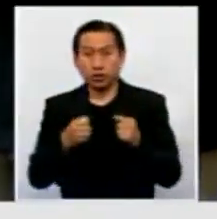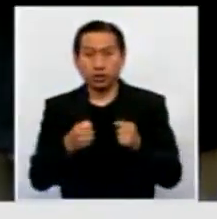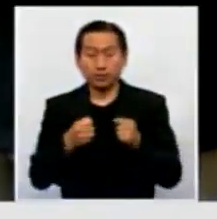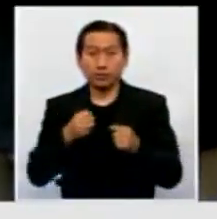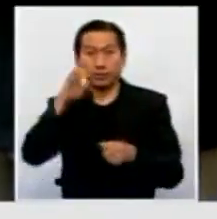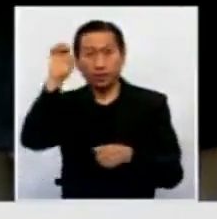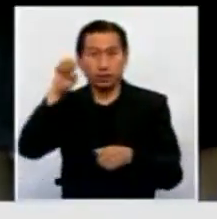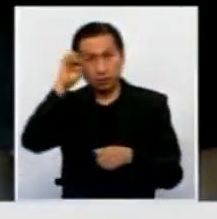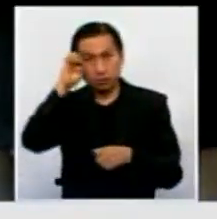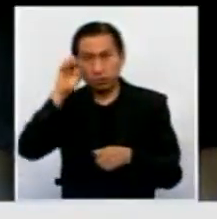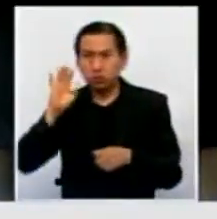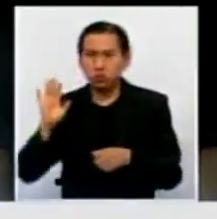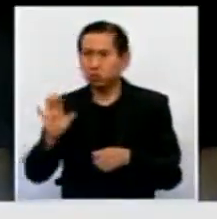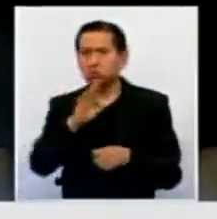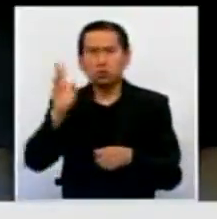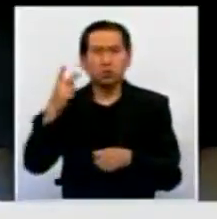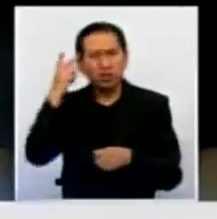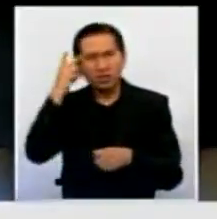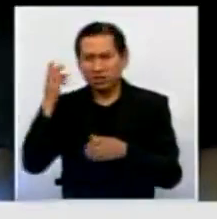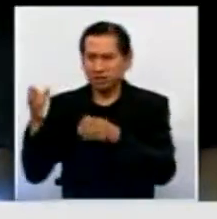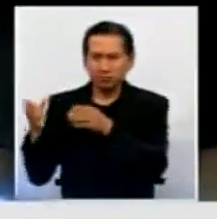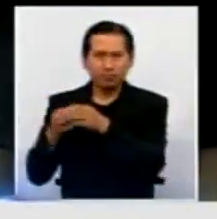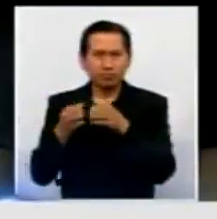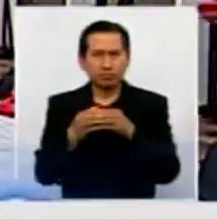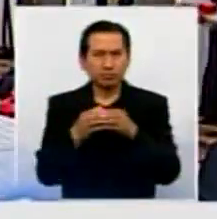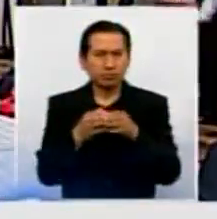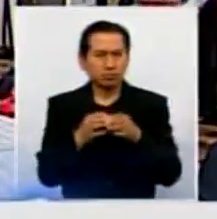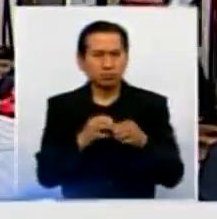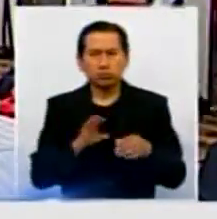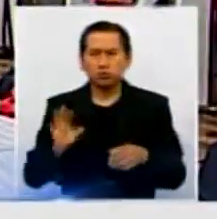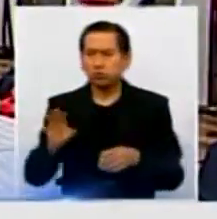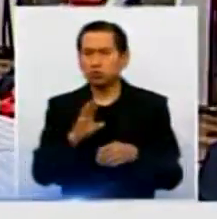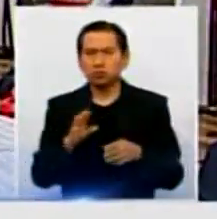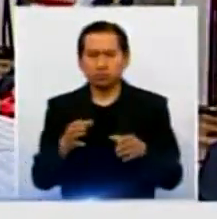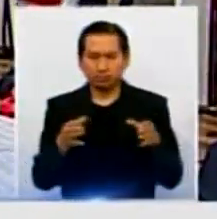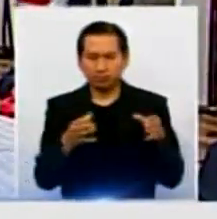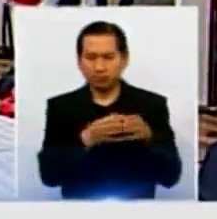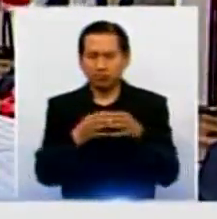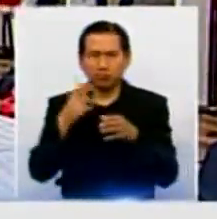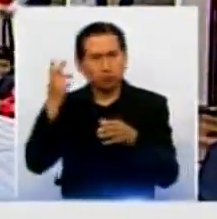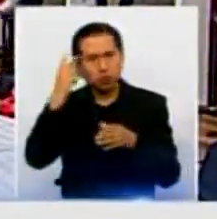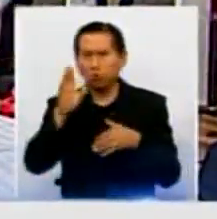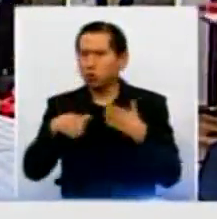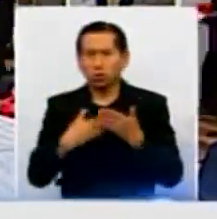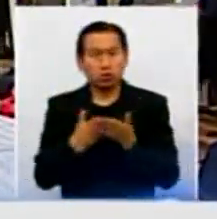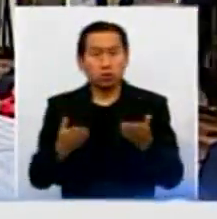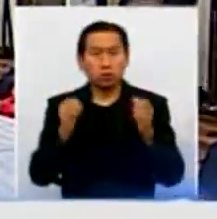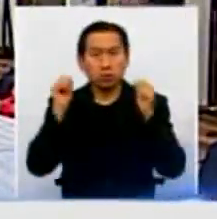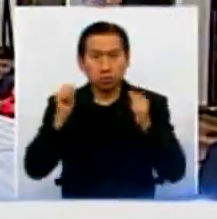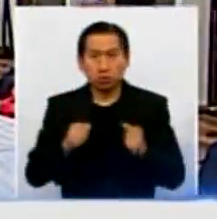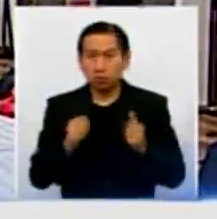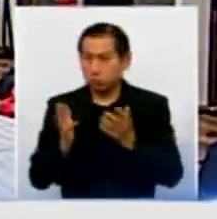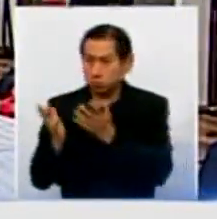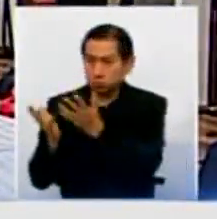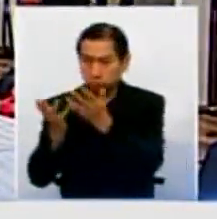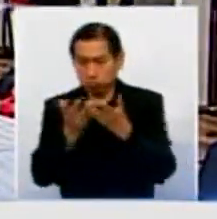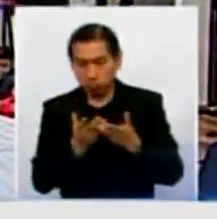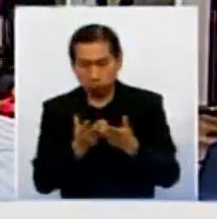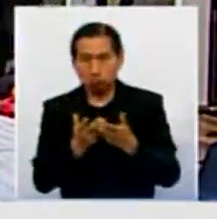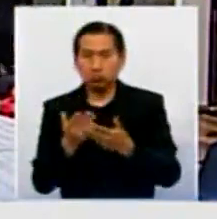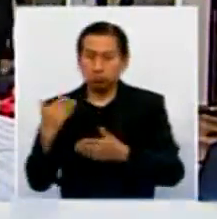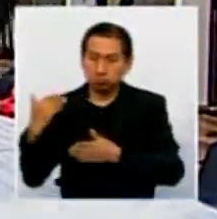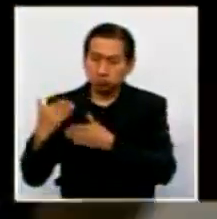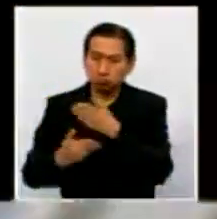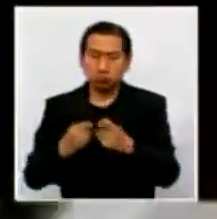con todas las fuerzas políticas, con todas las organizaciones políticas, para generar las mejores condiciones para el